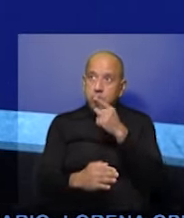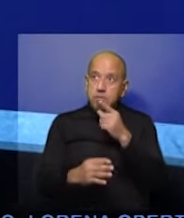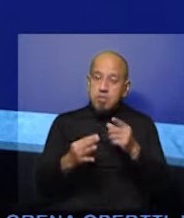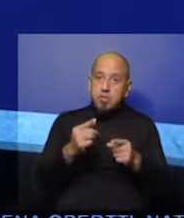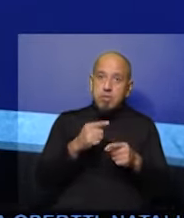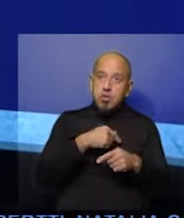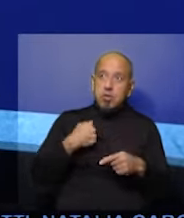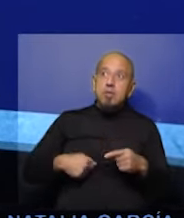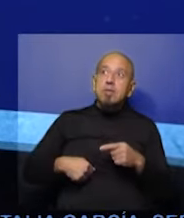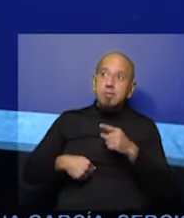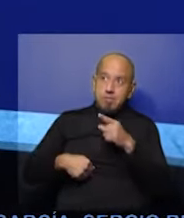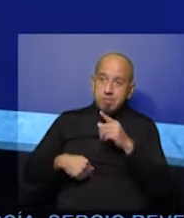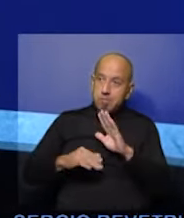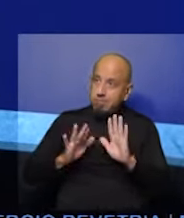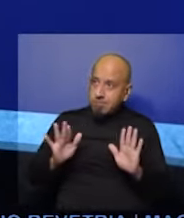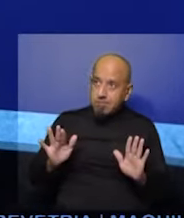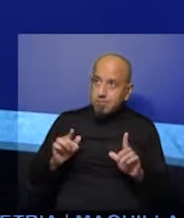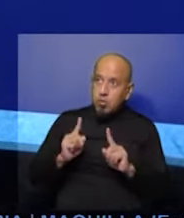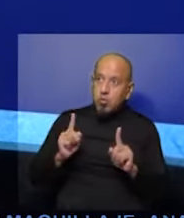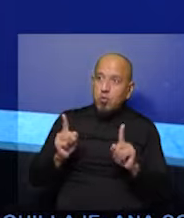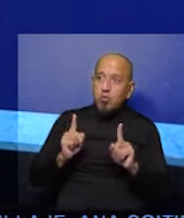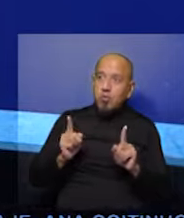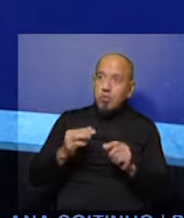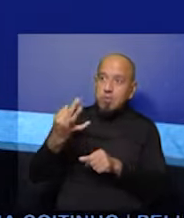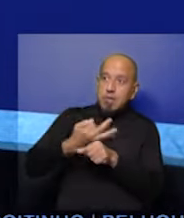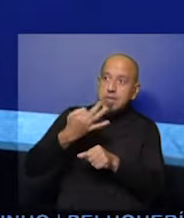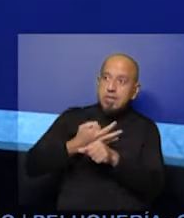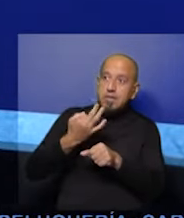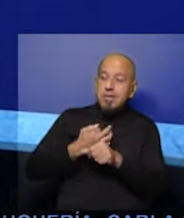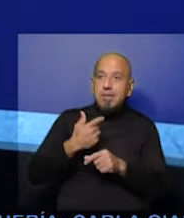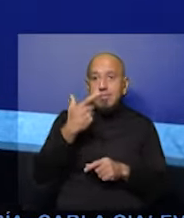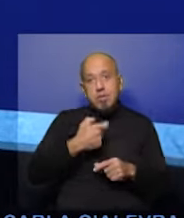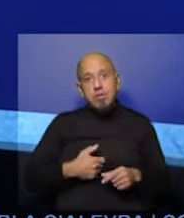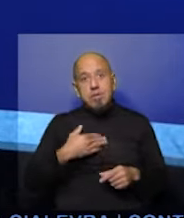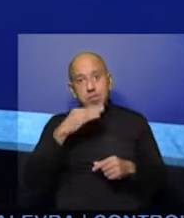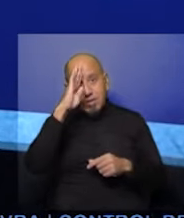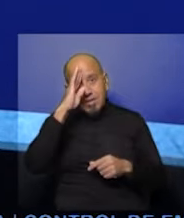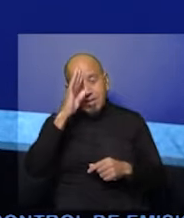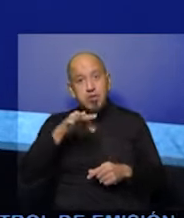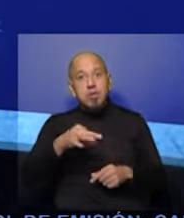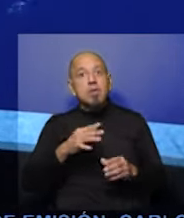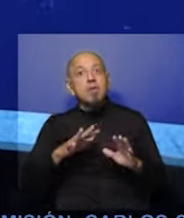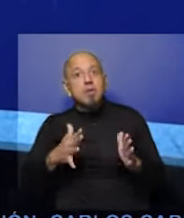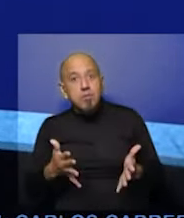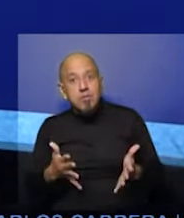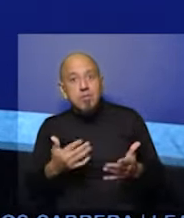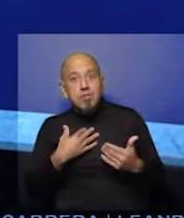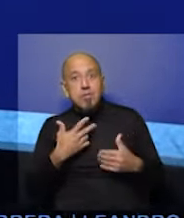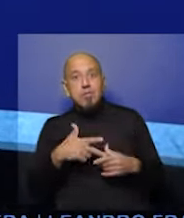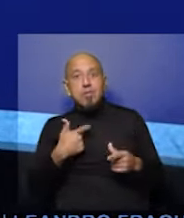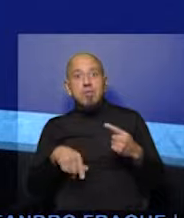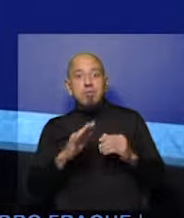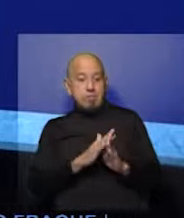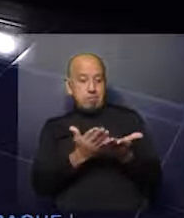quédate tranquilo que no se precisa que enseñes a pescar la gente aprende sola o te pensas que cuando apareció el ser humano venía con un